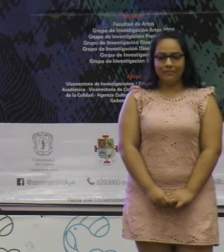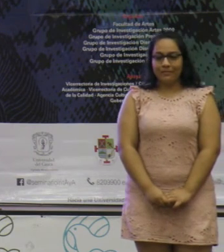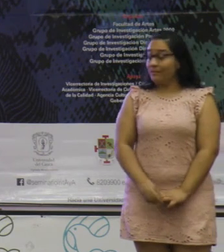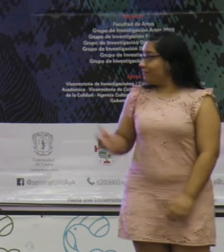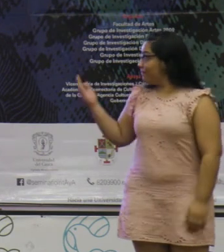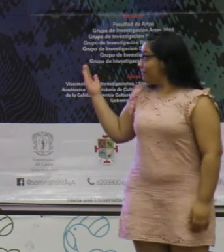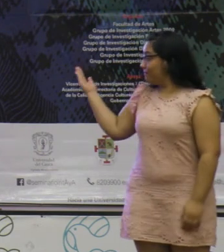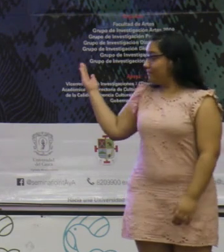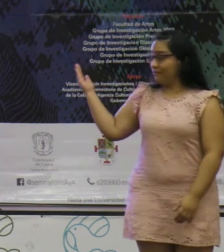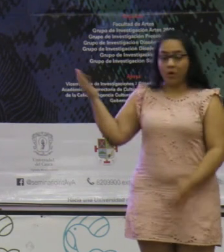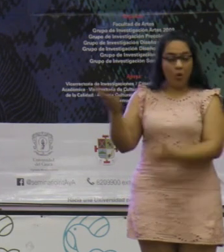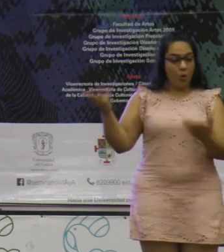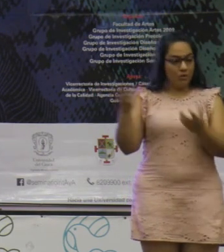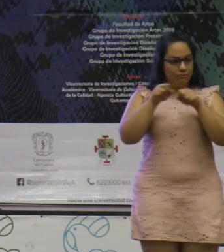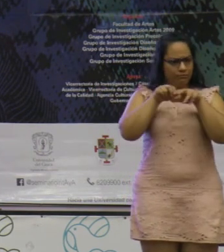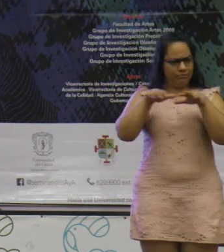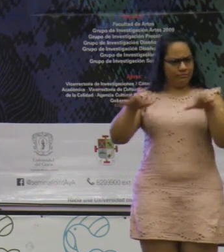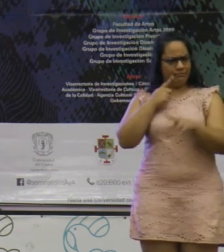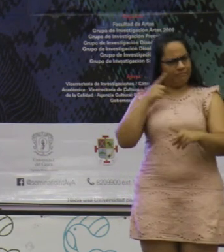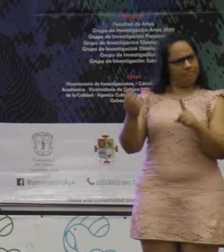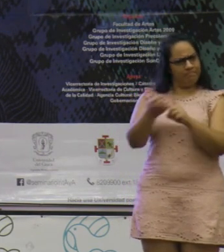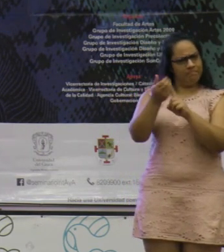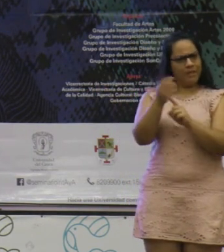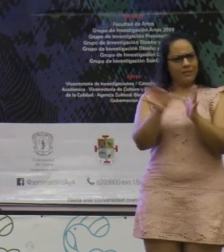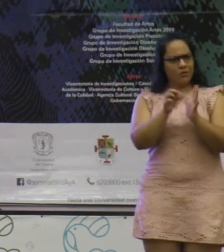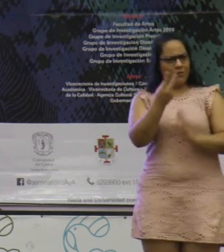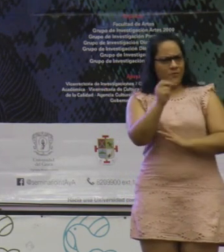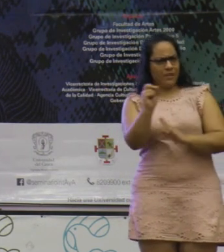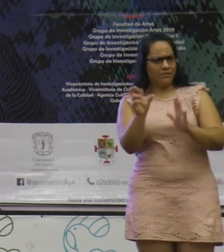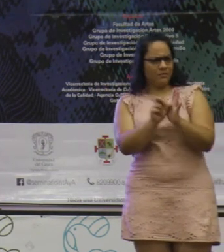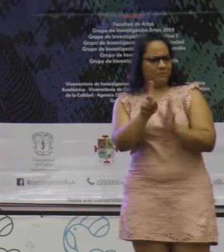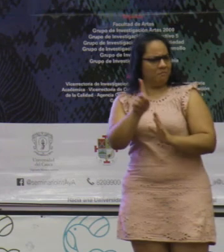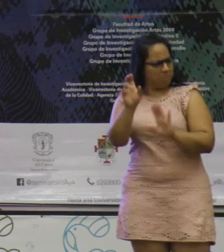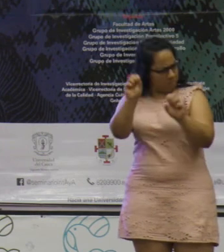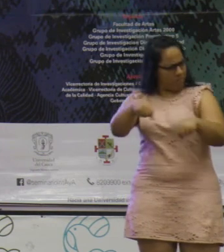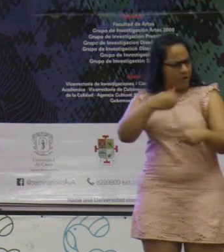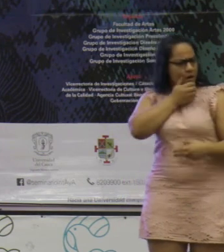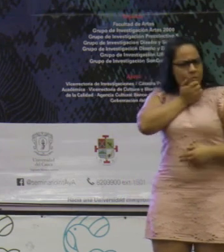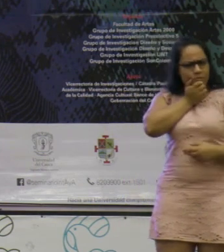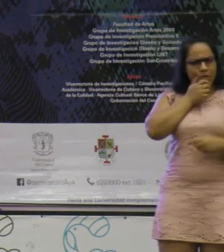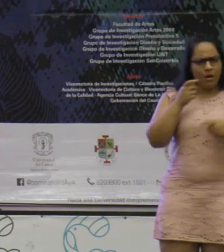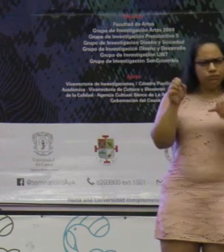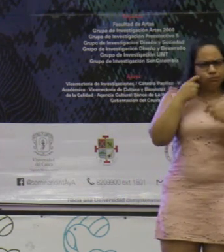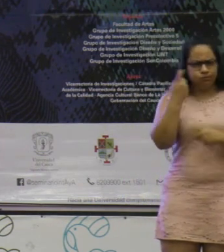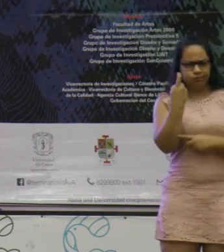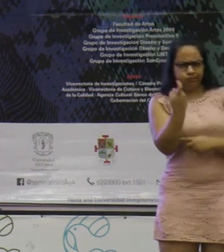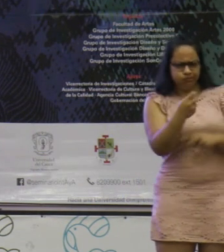Este tipo de ecos que uno encuentra ya en el 20 y en el 21 no son pocos, y de hecho, haciendo